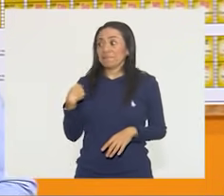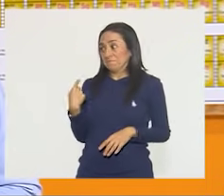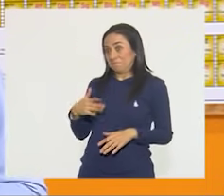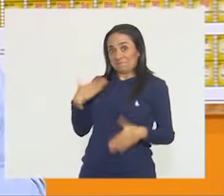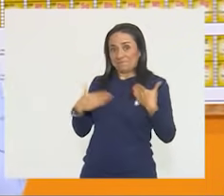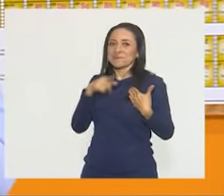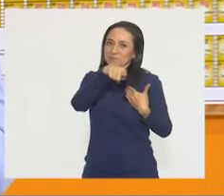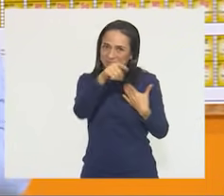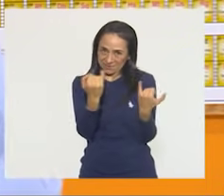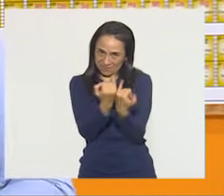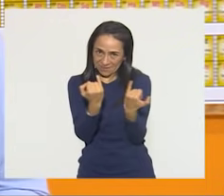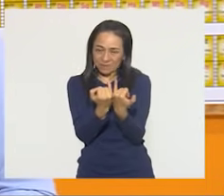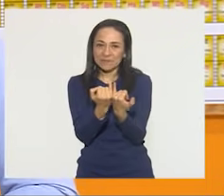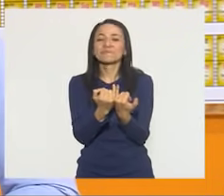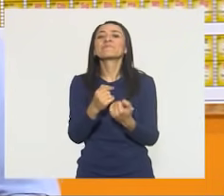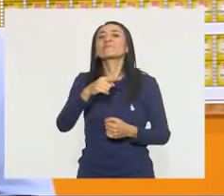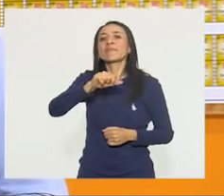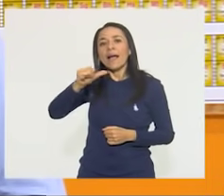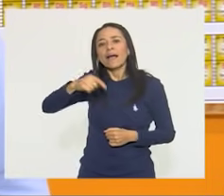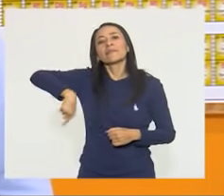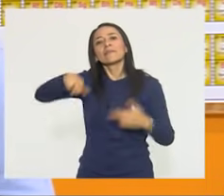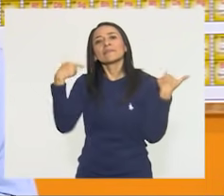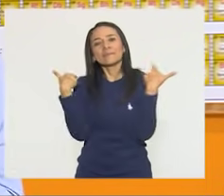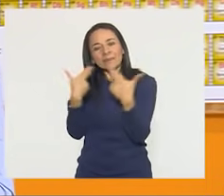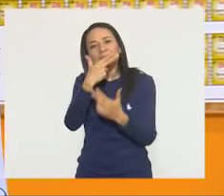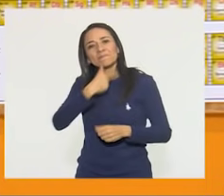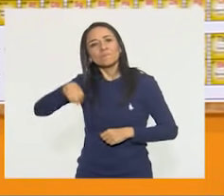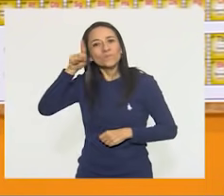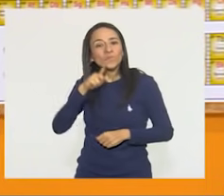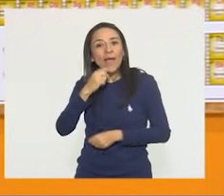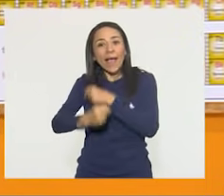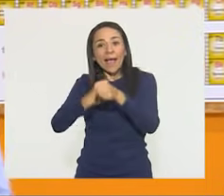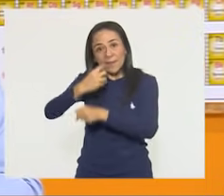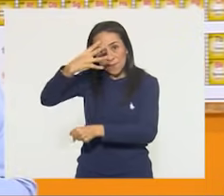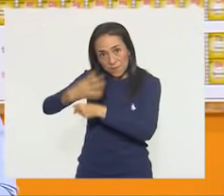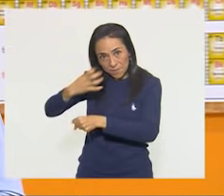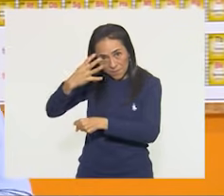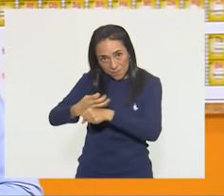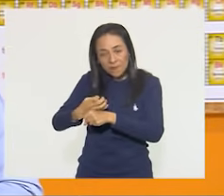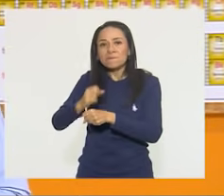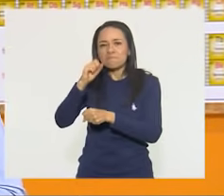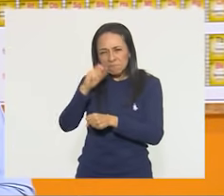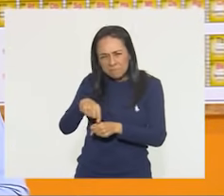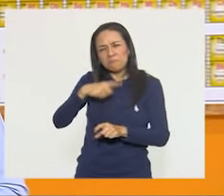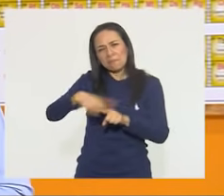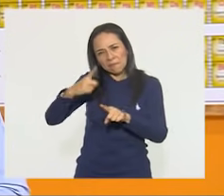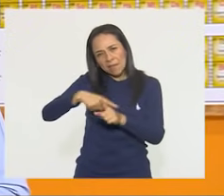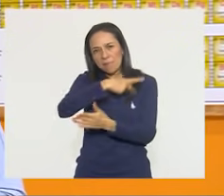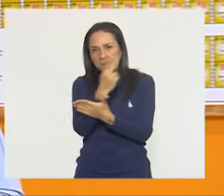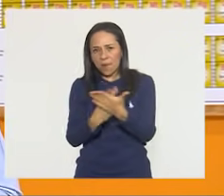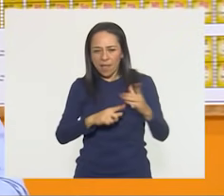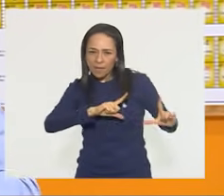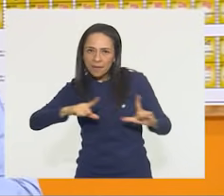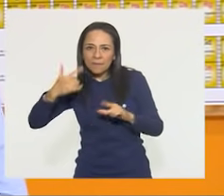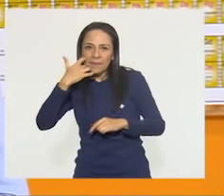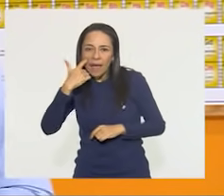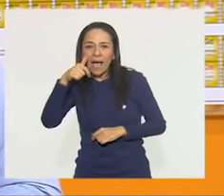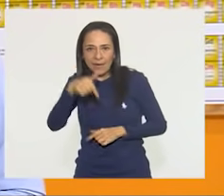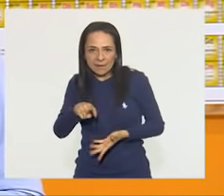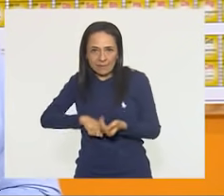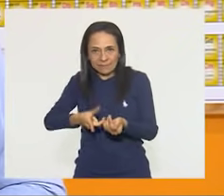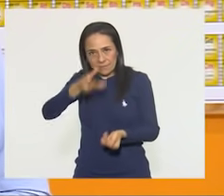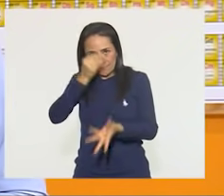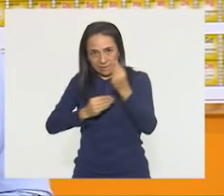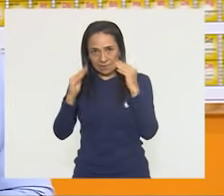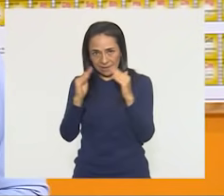las gracias a las maestras y maestros de cuarto grado por guiarnos durante estos programas de Aprende en Casa 2. Yo soy Aníbal